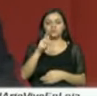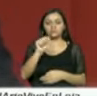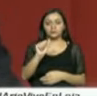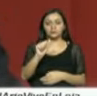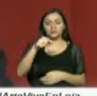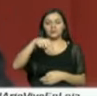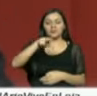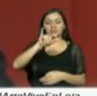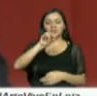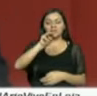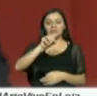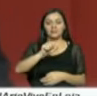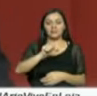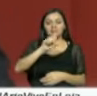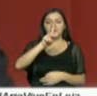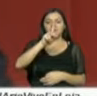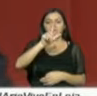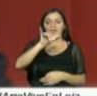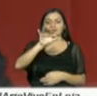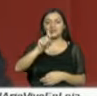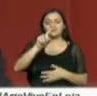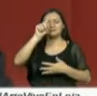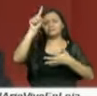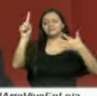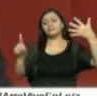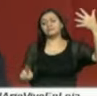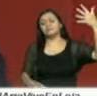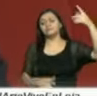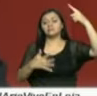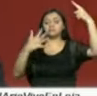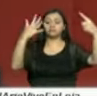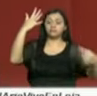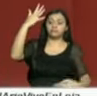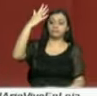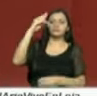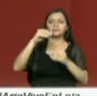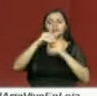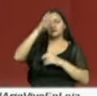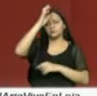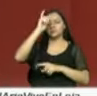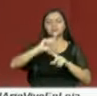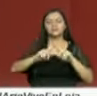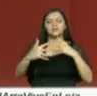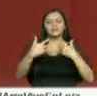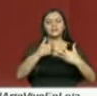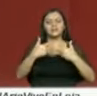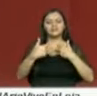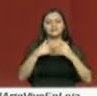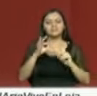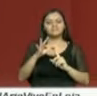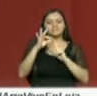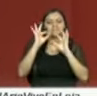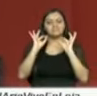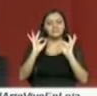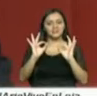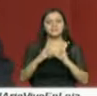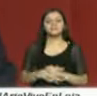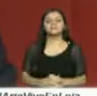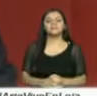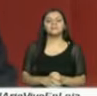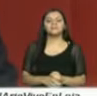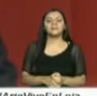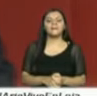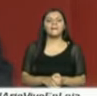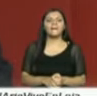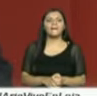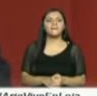el maestro Edgar Palacios y tantos otros gestores culturales y artistas impresionantes. Y desde luego,